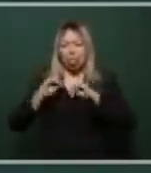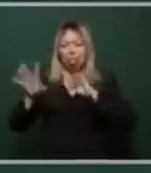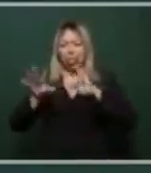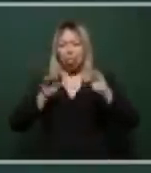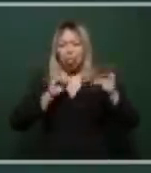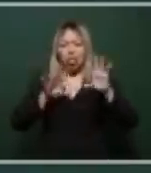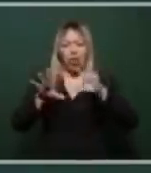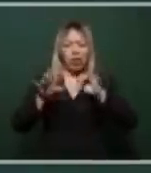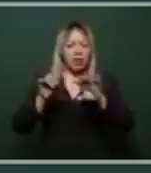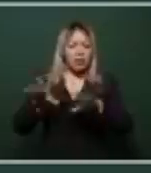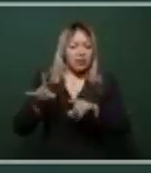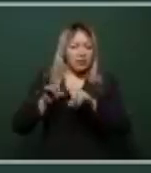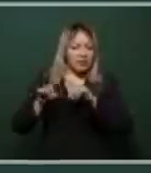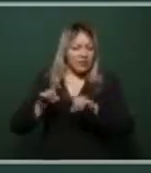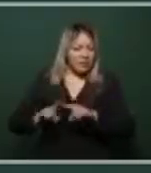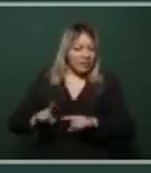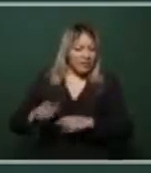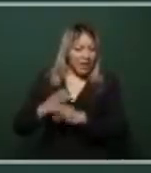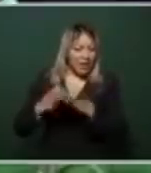en el chayote.